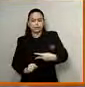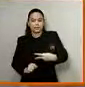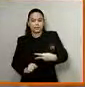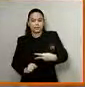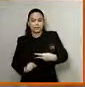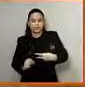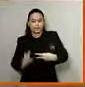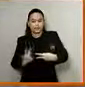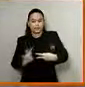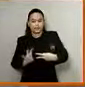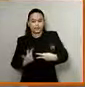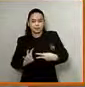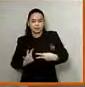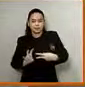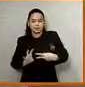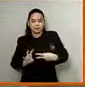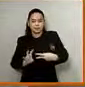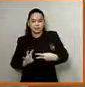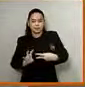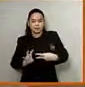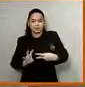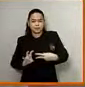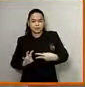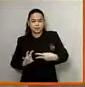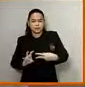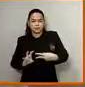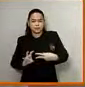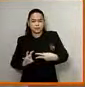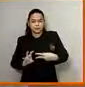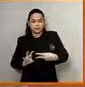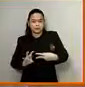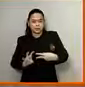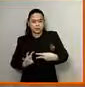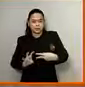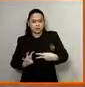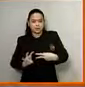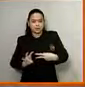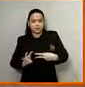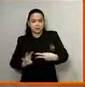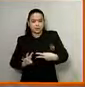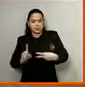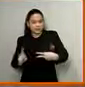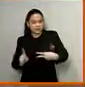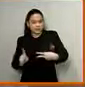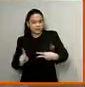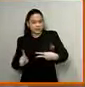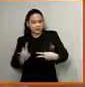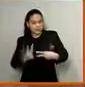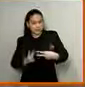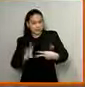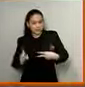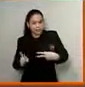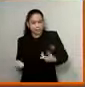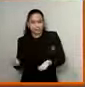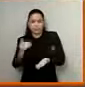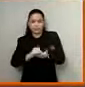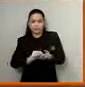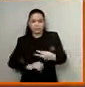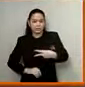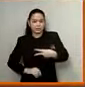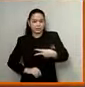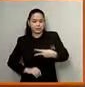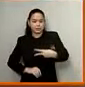Es el 7, segundo dígito. Es el 1, segundo número premiado, 71.